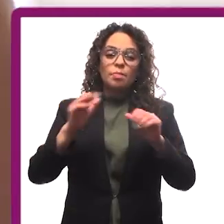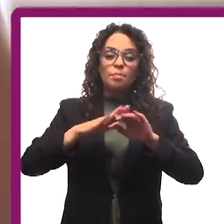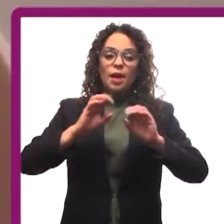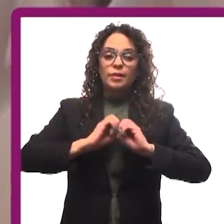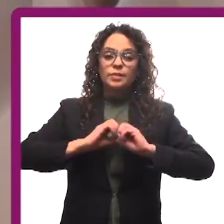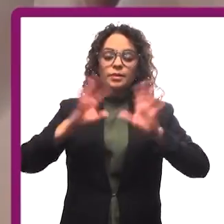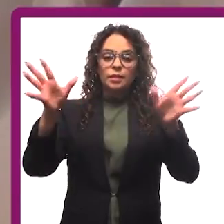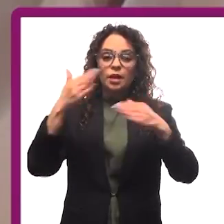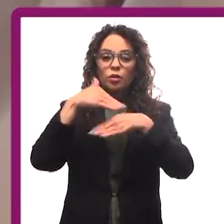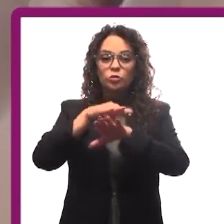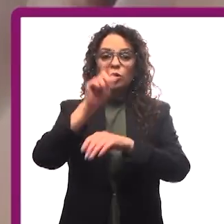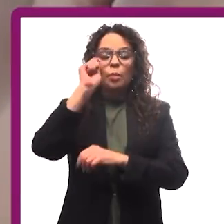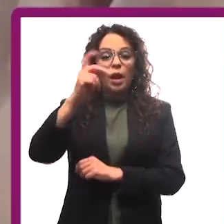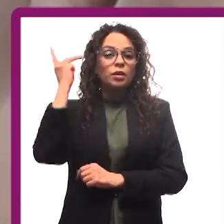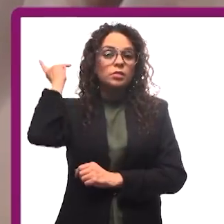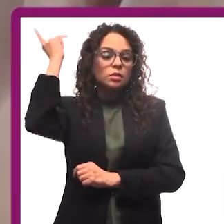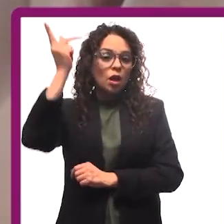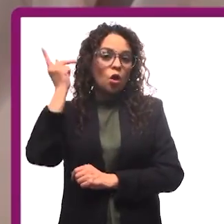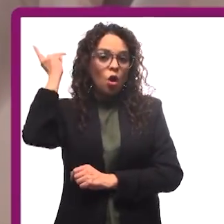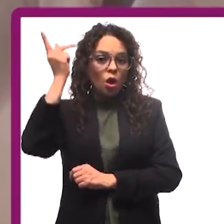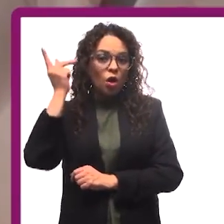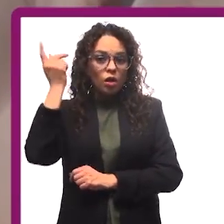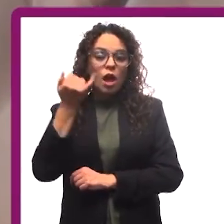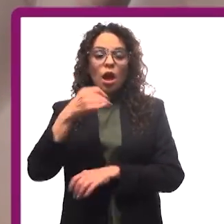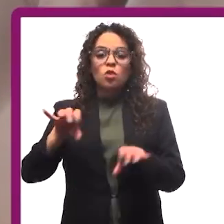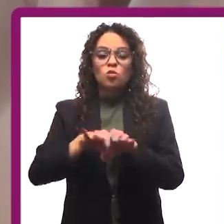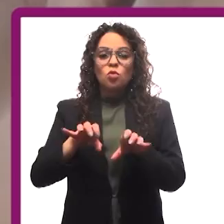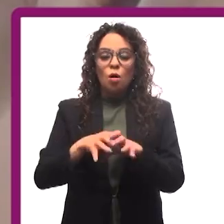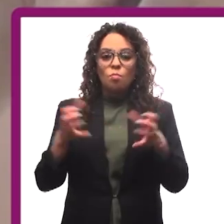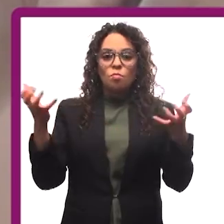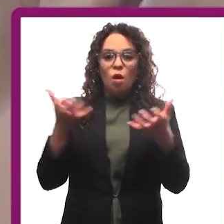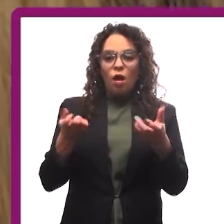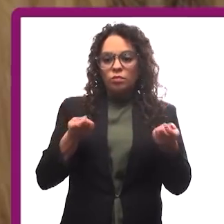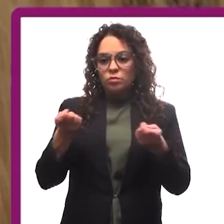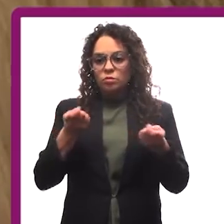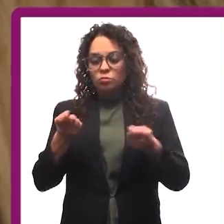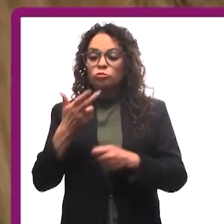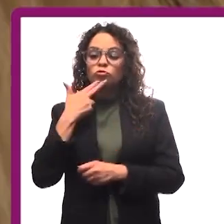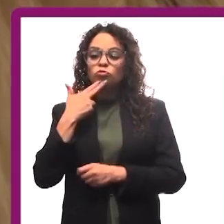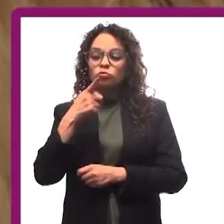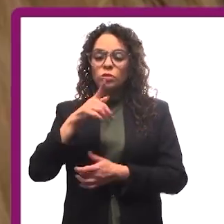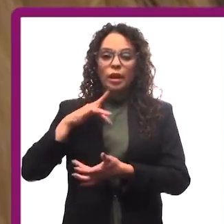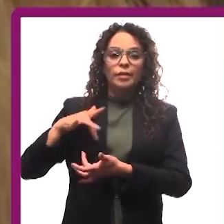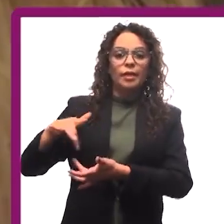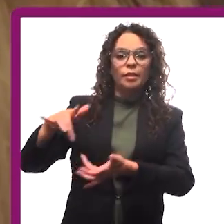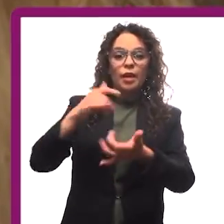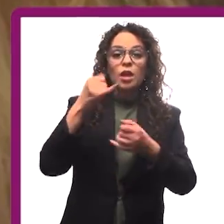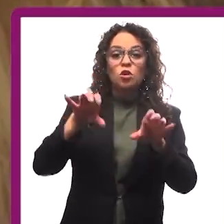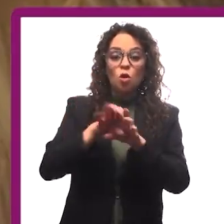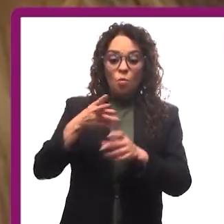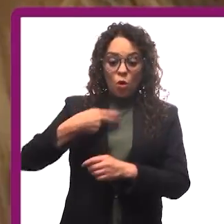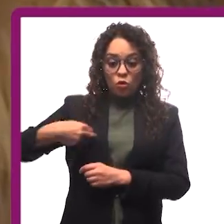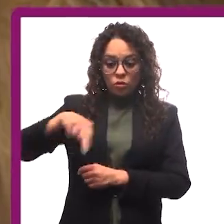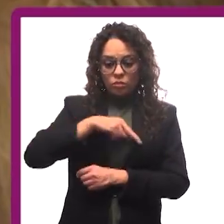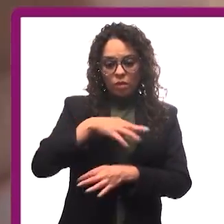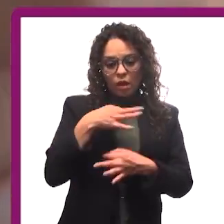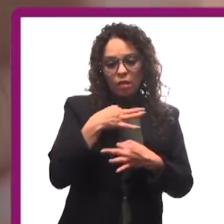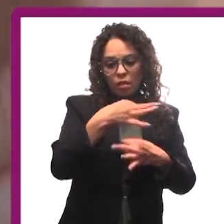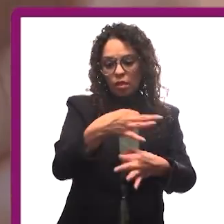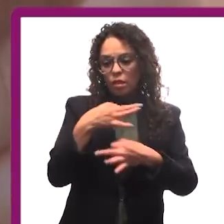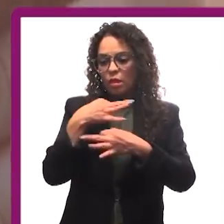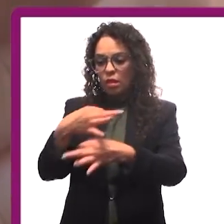más de la psicología y del modo de operar de estas redes sociales y de cómo nosotros nos vemos de cara